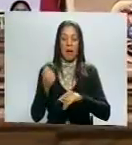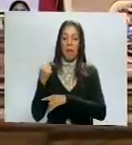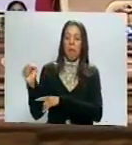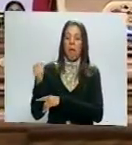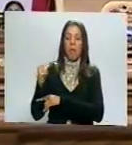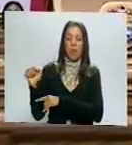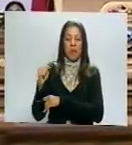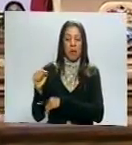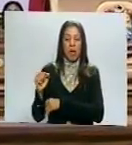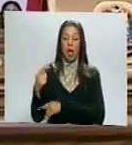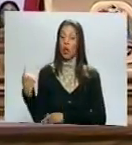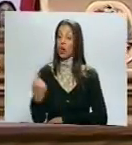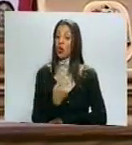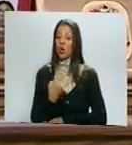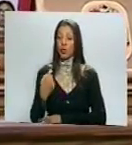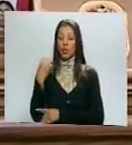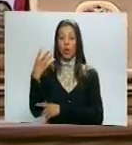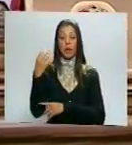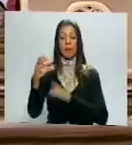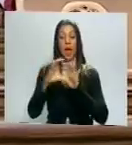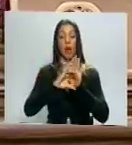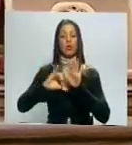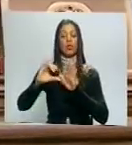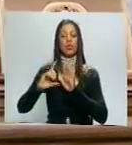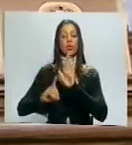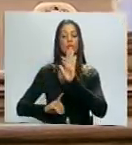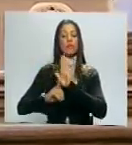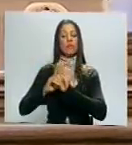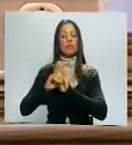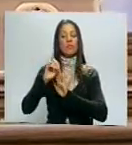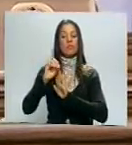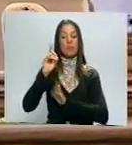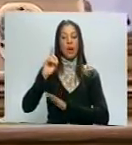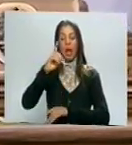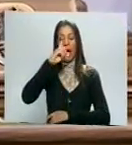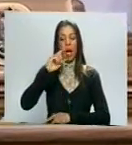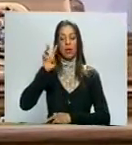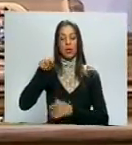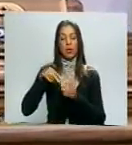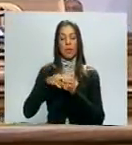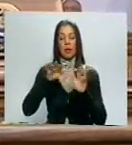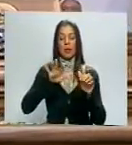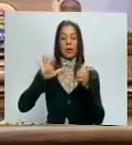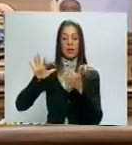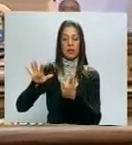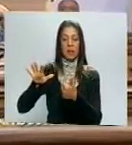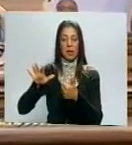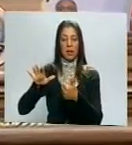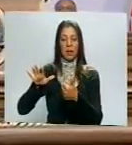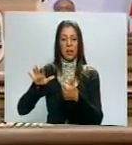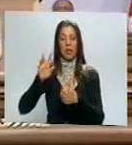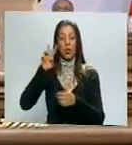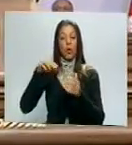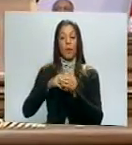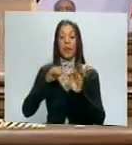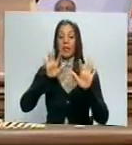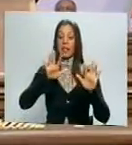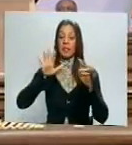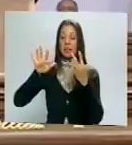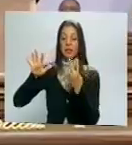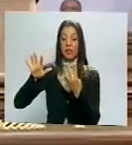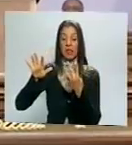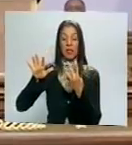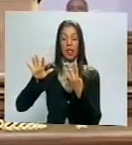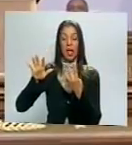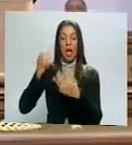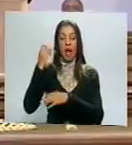y continuamos nosotros avanzando. Eso fue en el 2016. En el 2017, entonces, ante el desacato